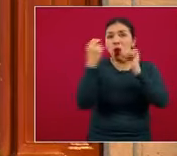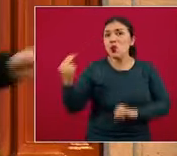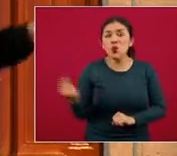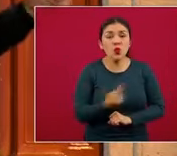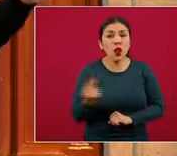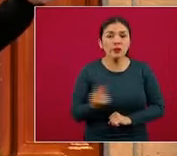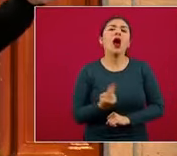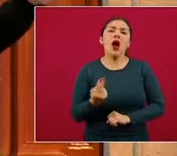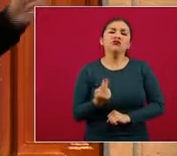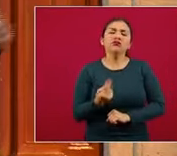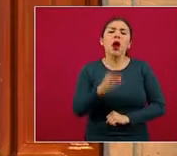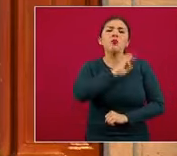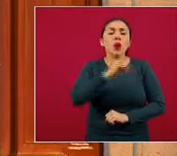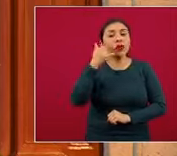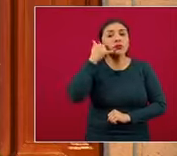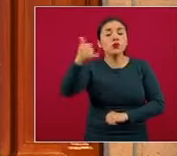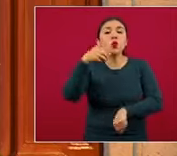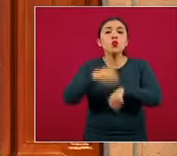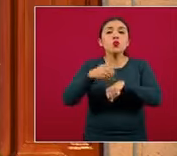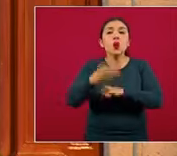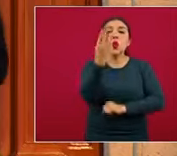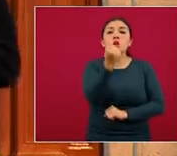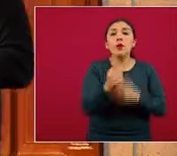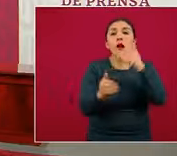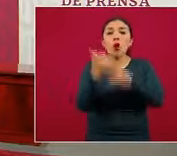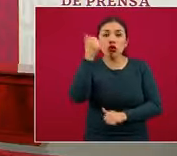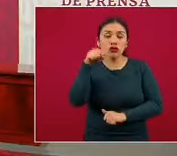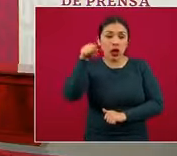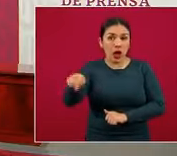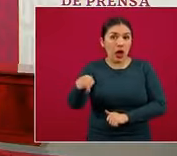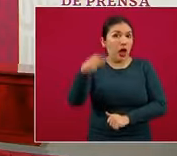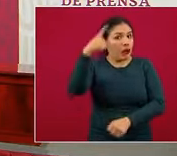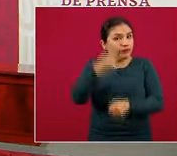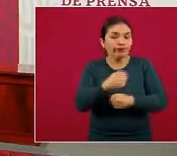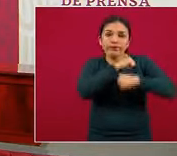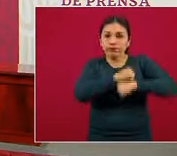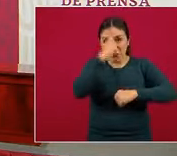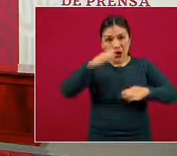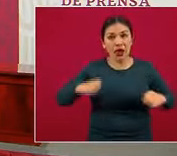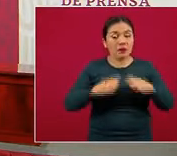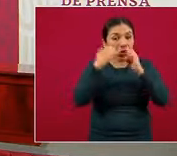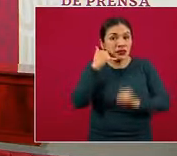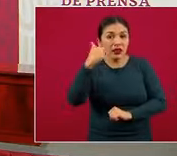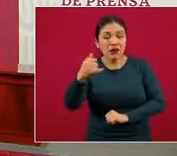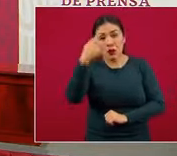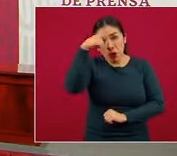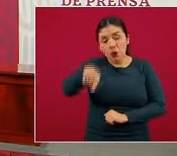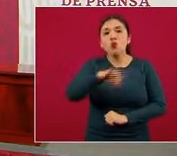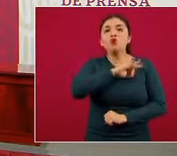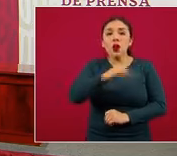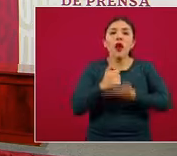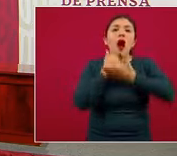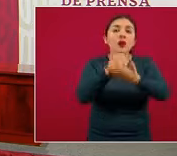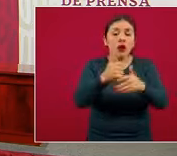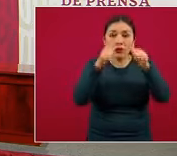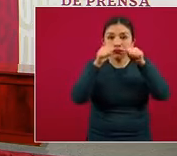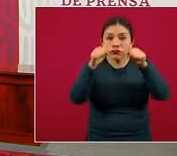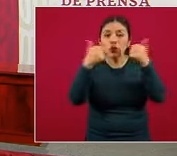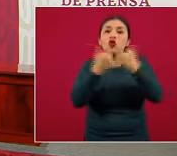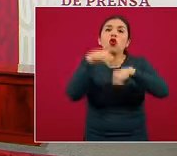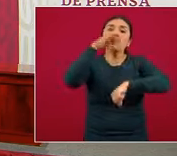urgente, entonces hay que marcar al 911, que es la línea de emergencia, para que pueda recibir la atención